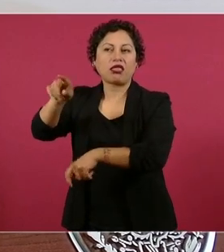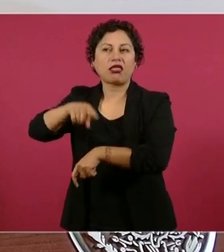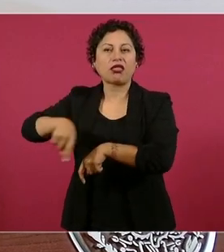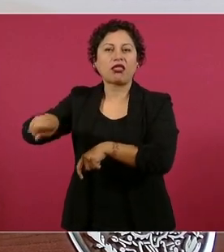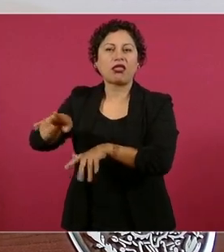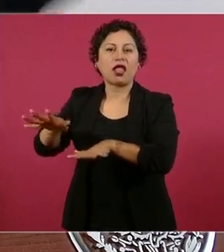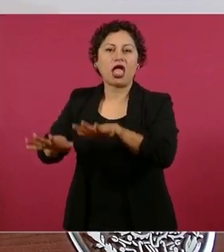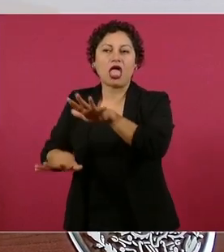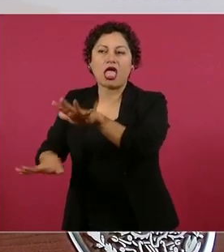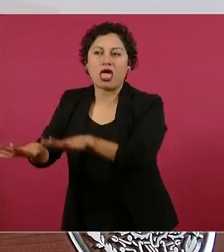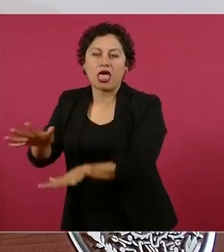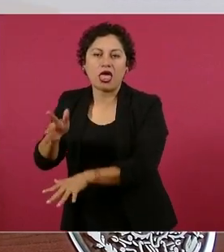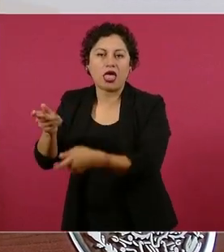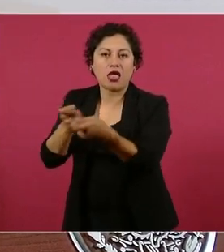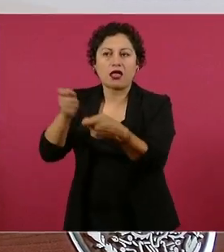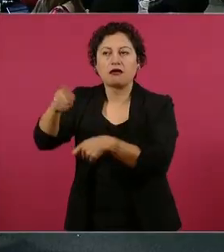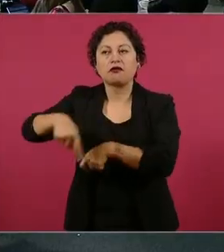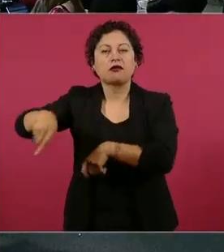a